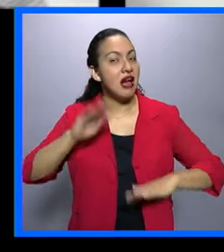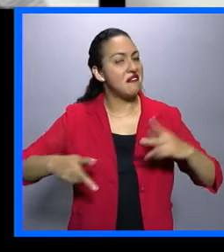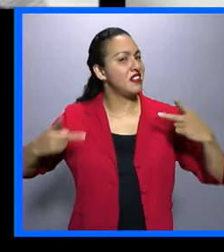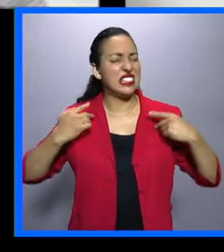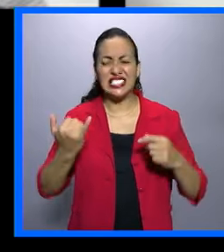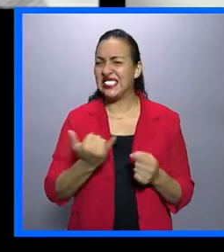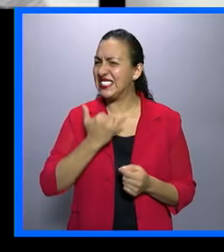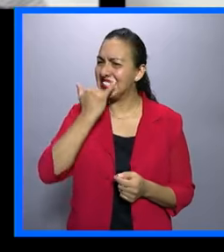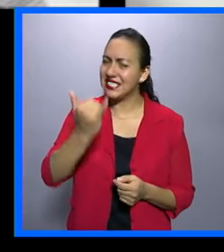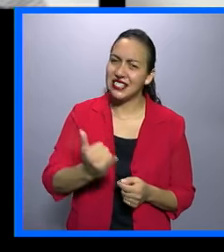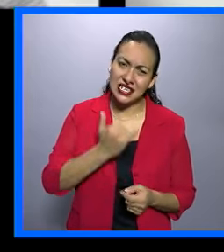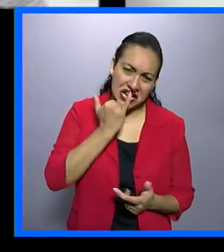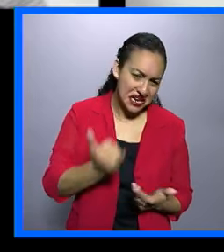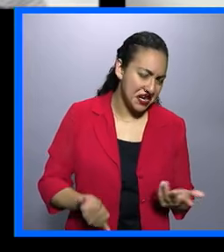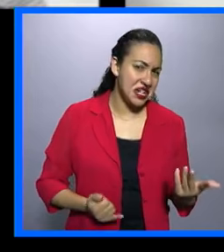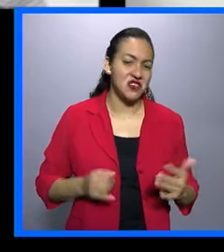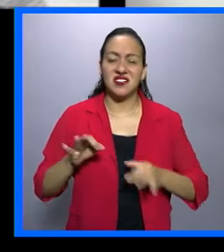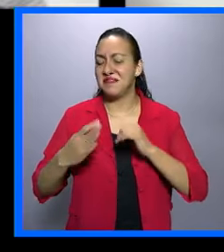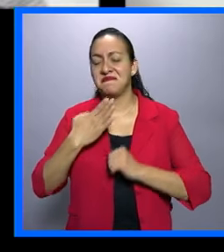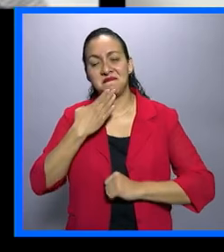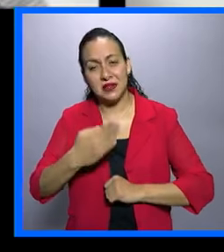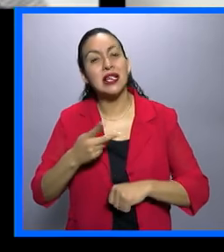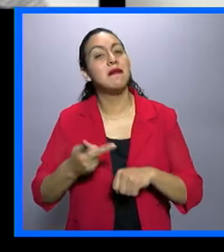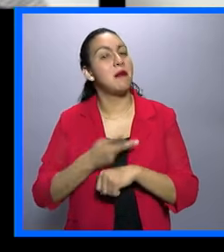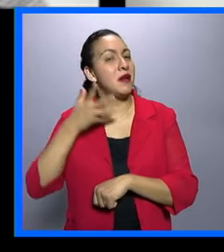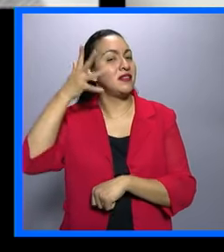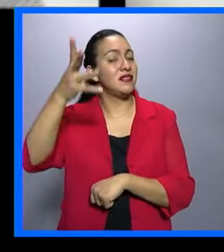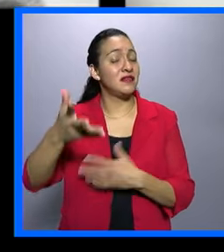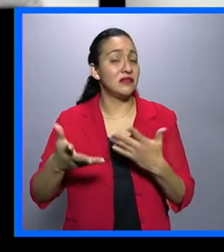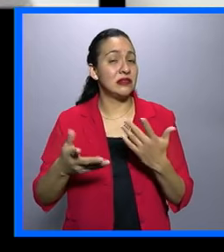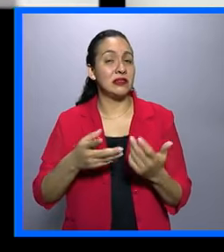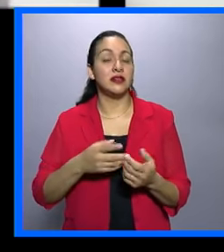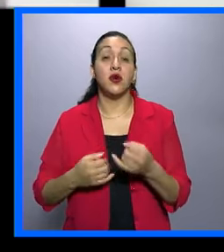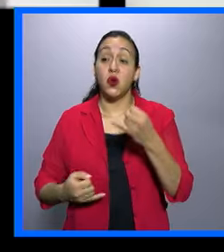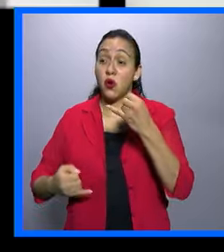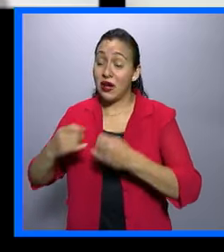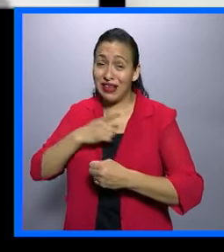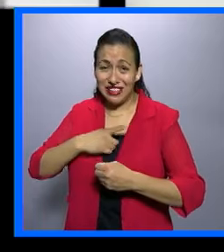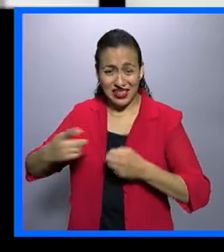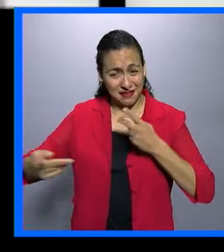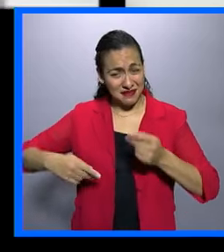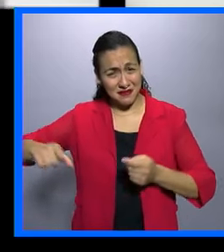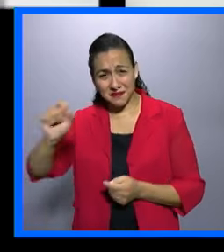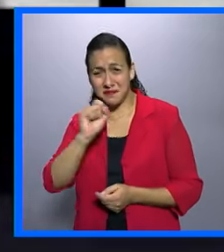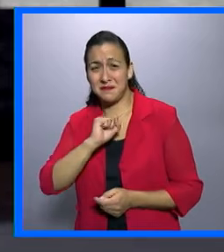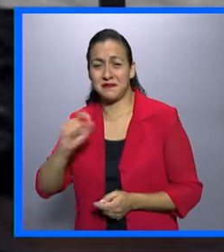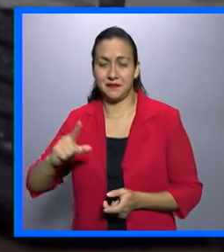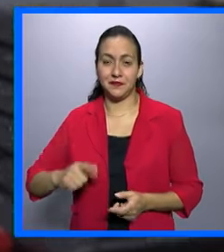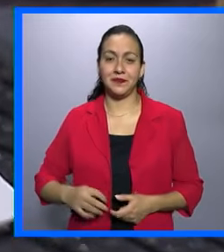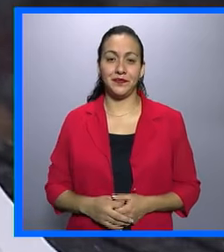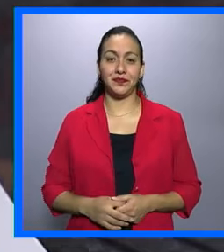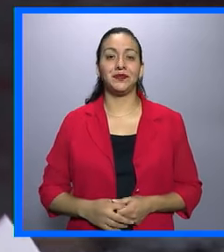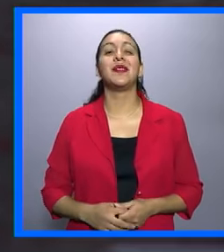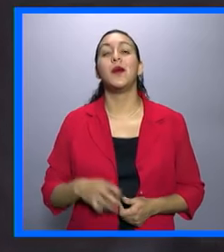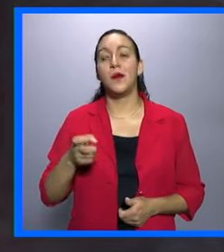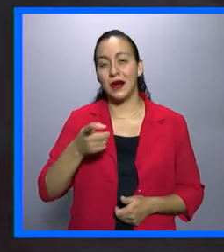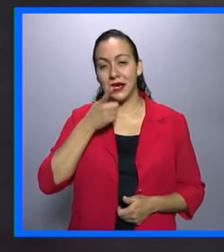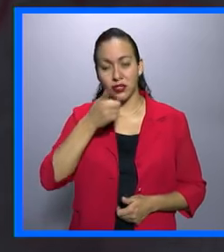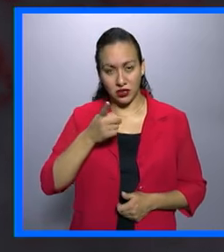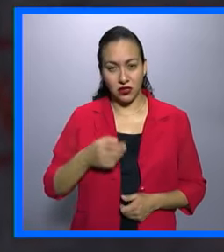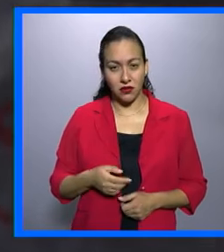buena práctica, también depende mucho de los operadores jurídicos. Así, subrayó el